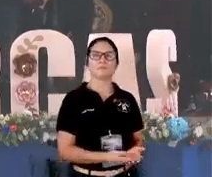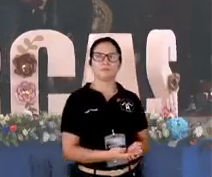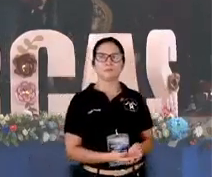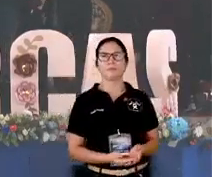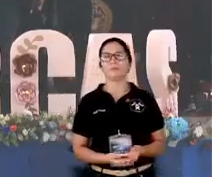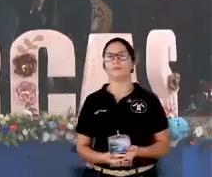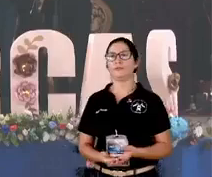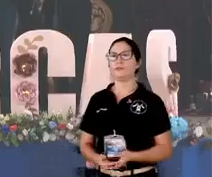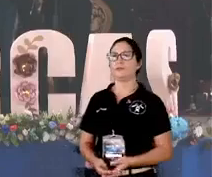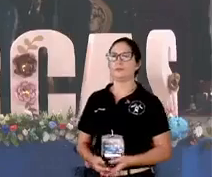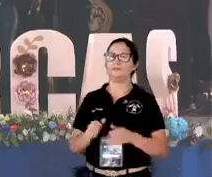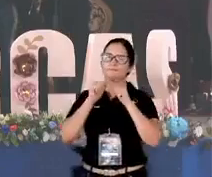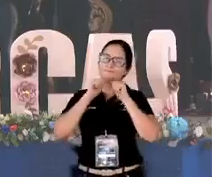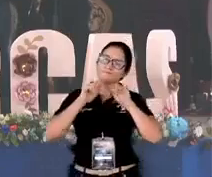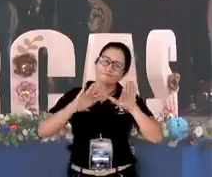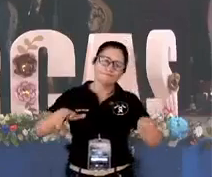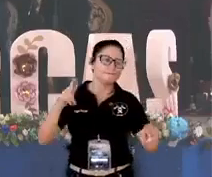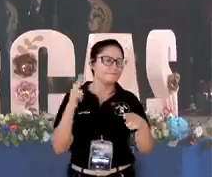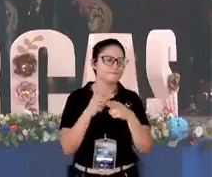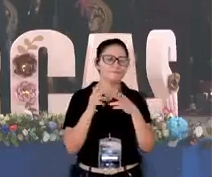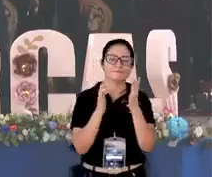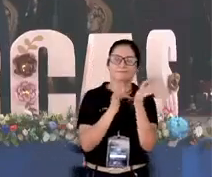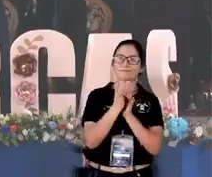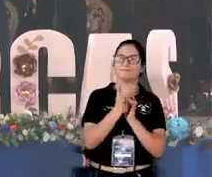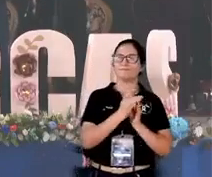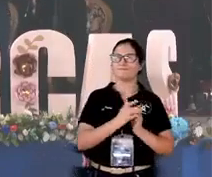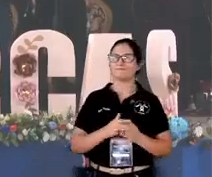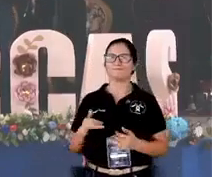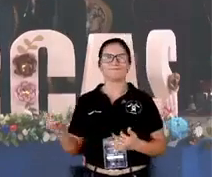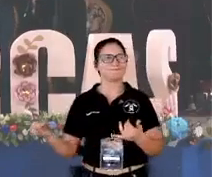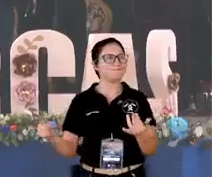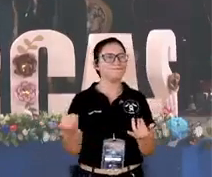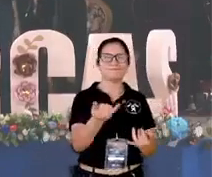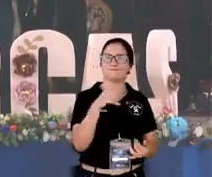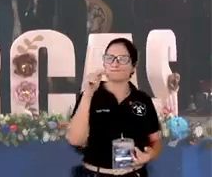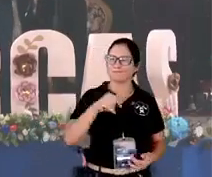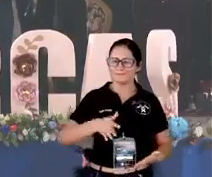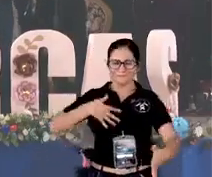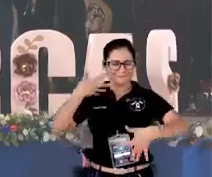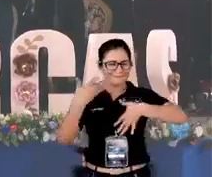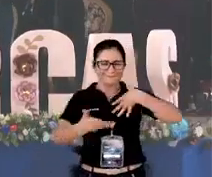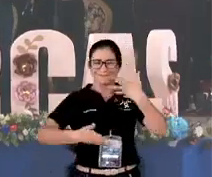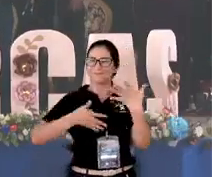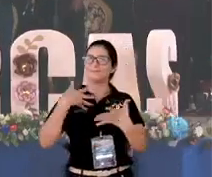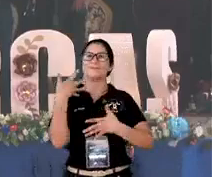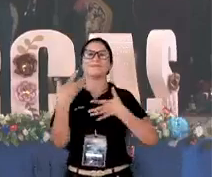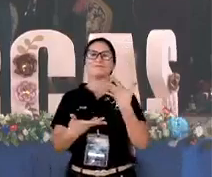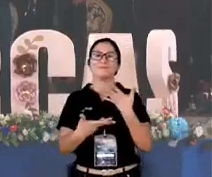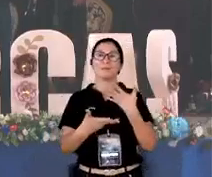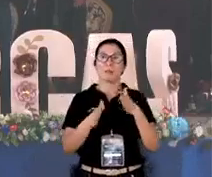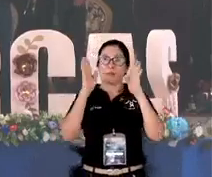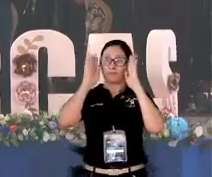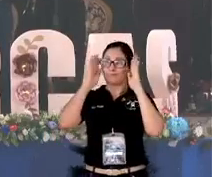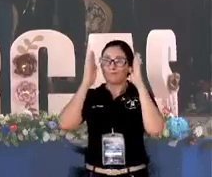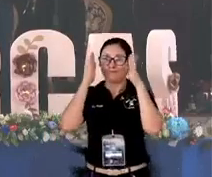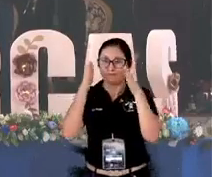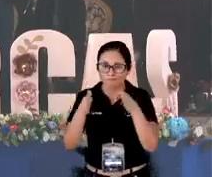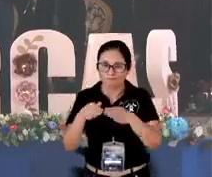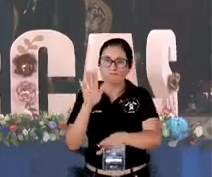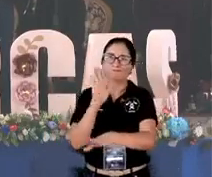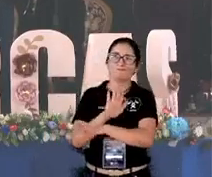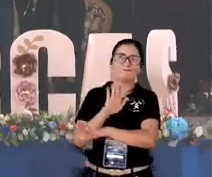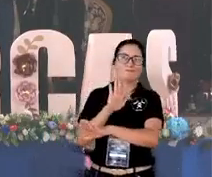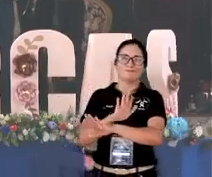Bendito el nombre del Señor Jesucristo. Estamos contentos, ¿verdad? Vamos entonces a disponernos en esta